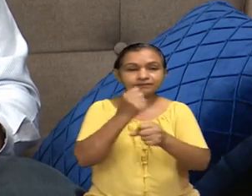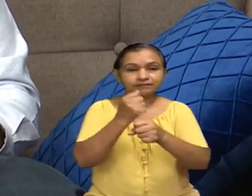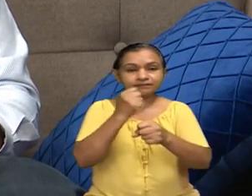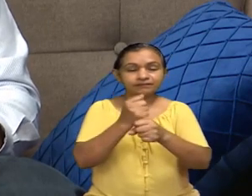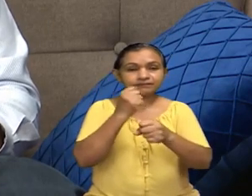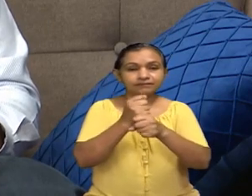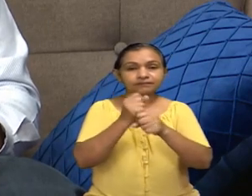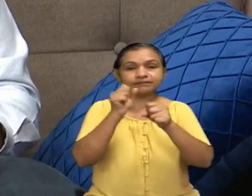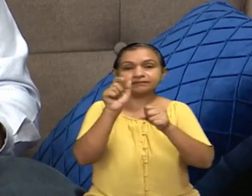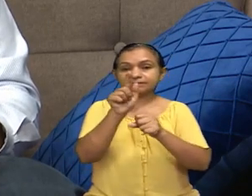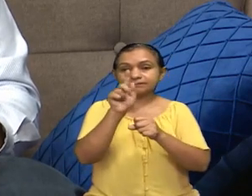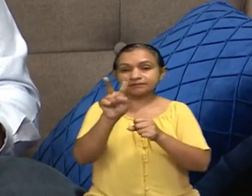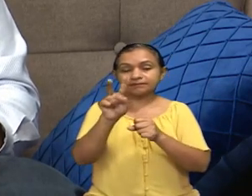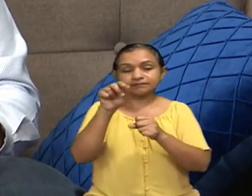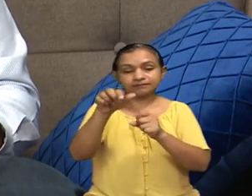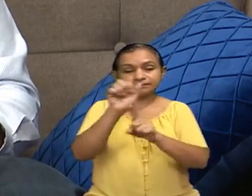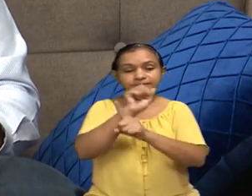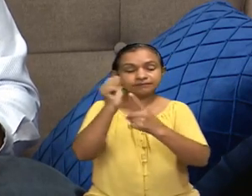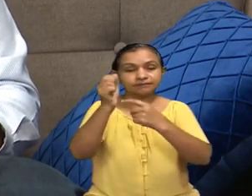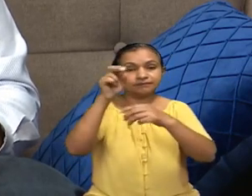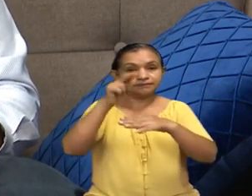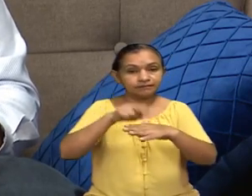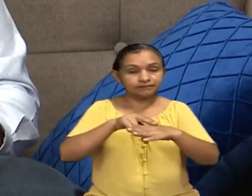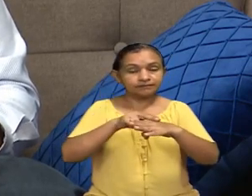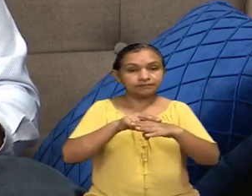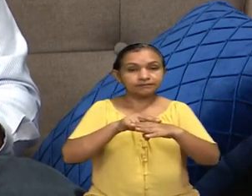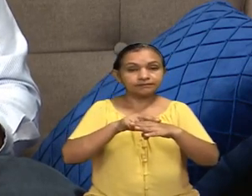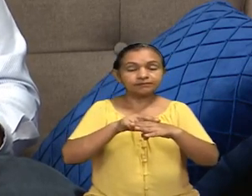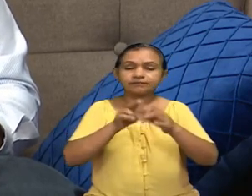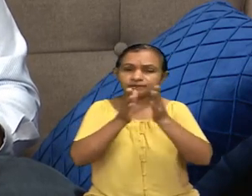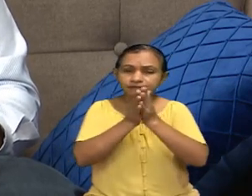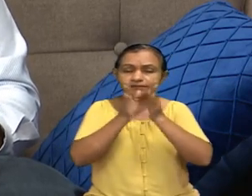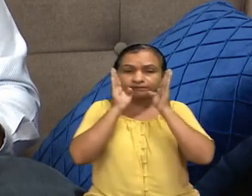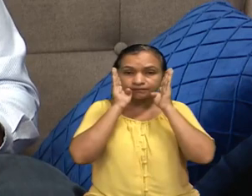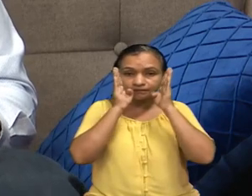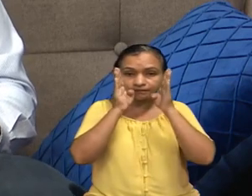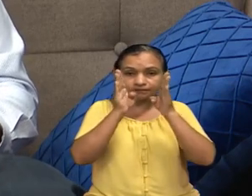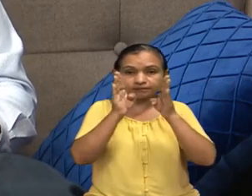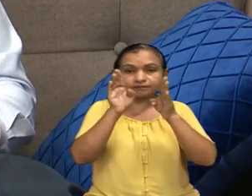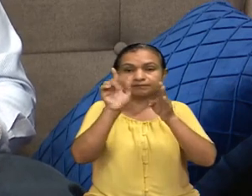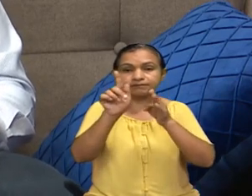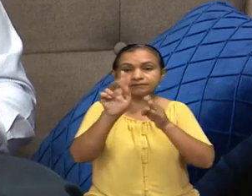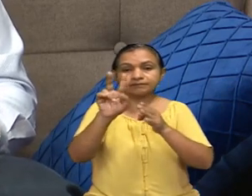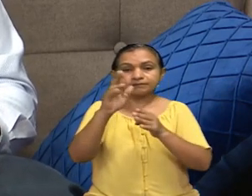posible la transmisión de su programa desde el Parlamento, le invitamos a que se quede en fiel sintonía del canal